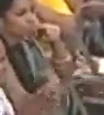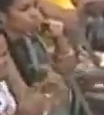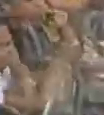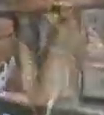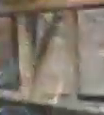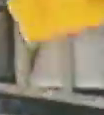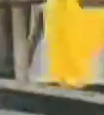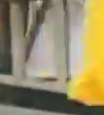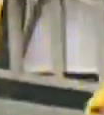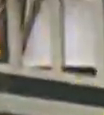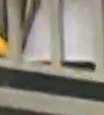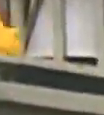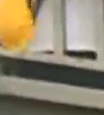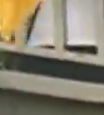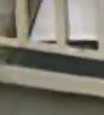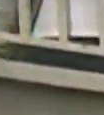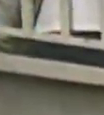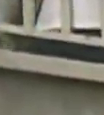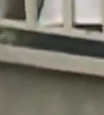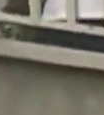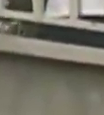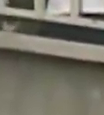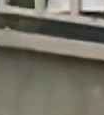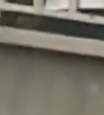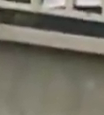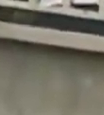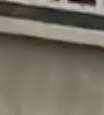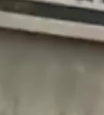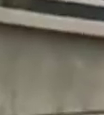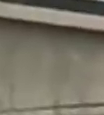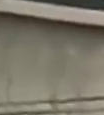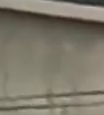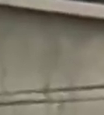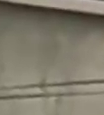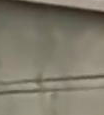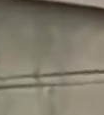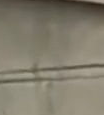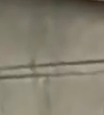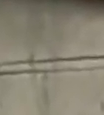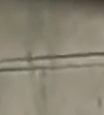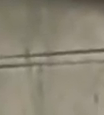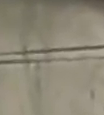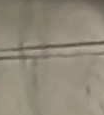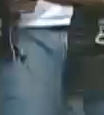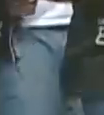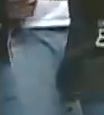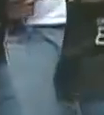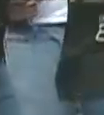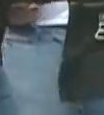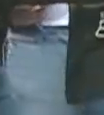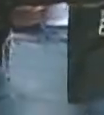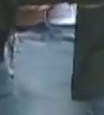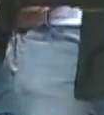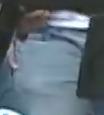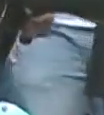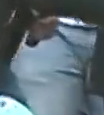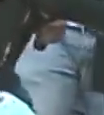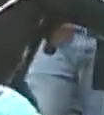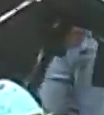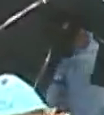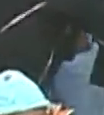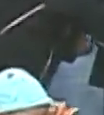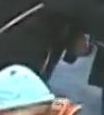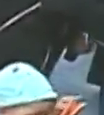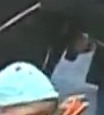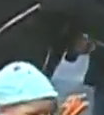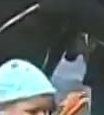pero ha llamado a las fuerzas revolucionarias a la organización. Con este ambiente, desde el oeste de Caracas, nosotros despedimos